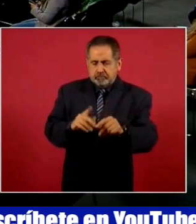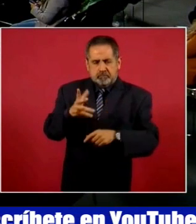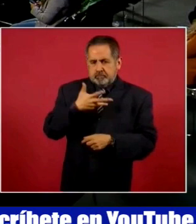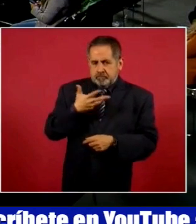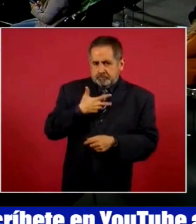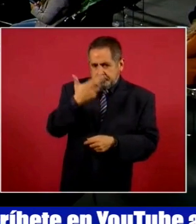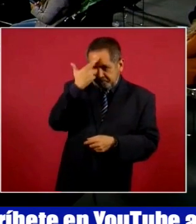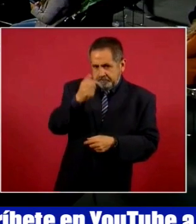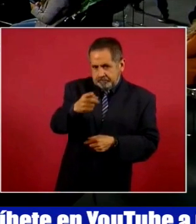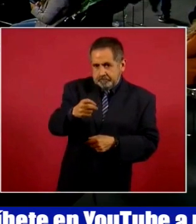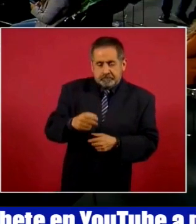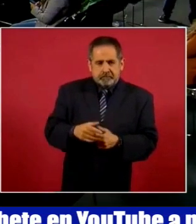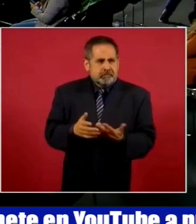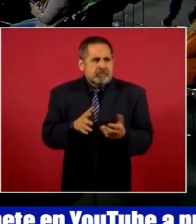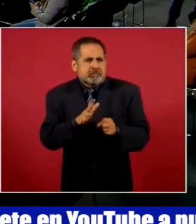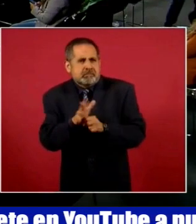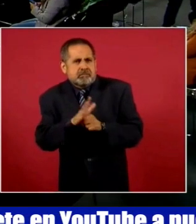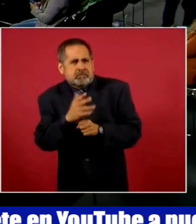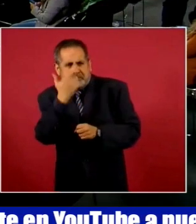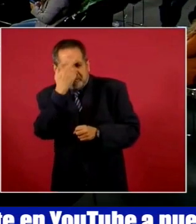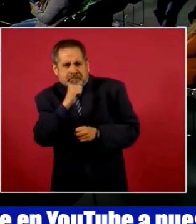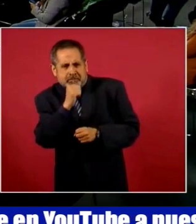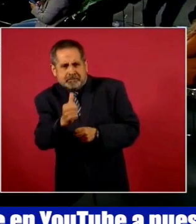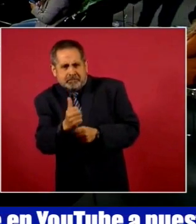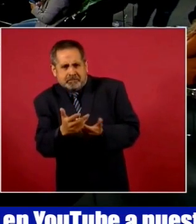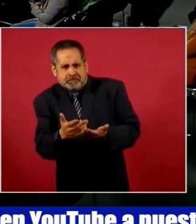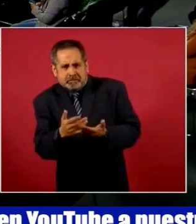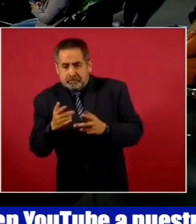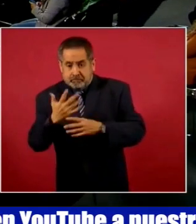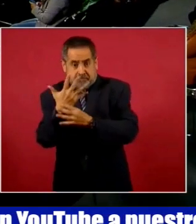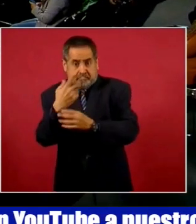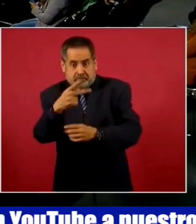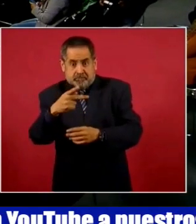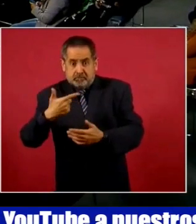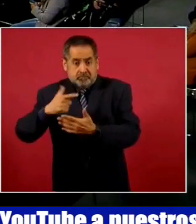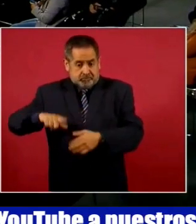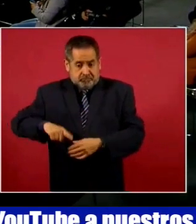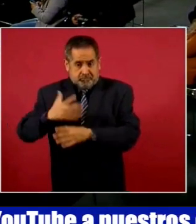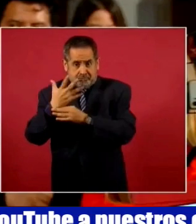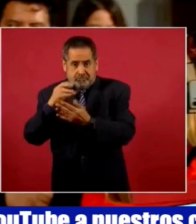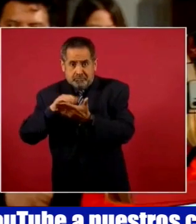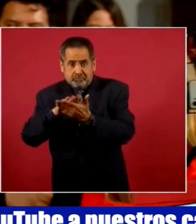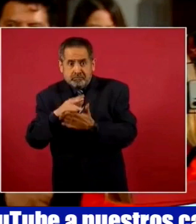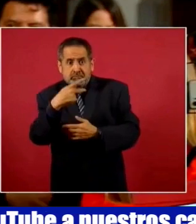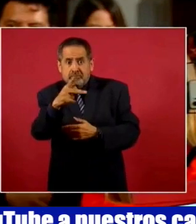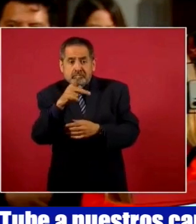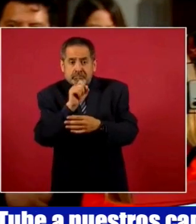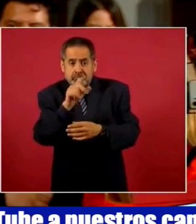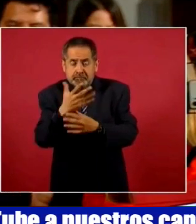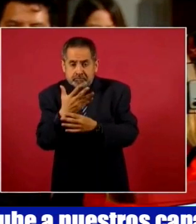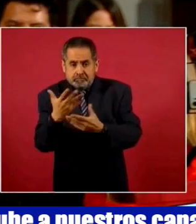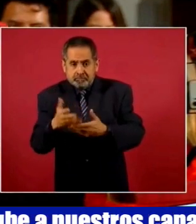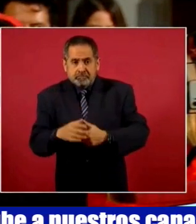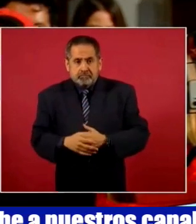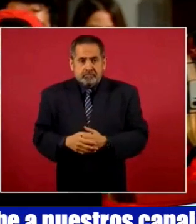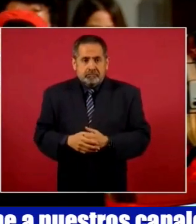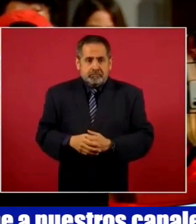pero en qué parte no tengo razón Estos son gobiernos pero es que son sus datos